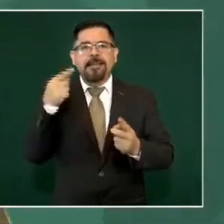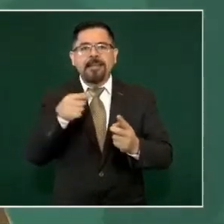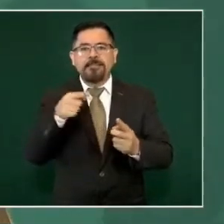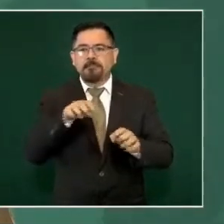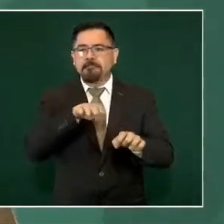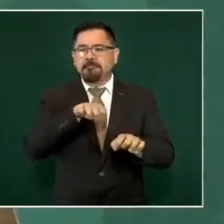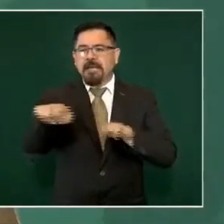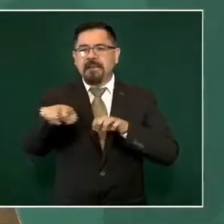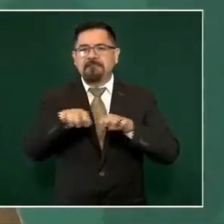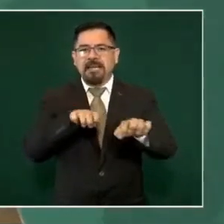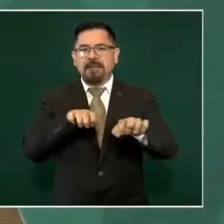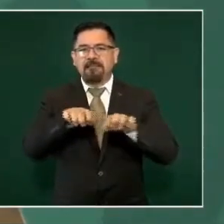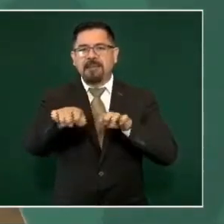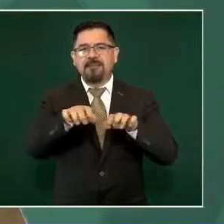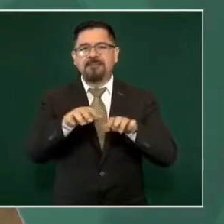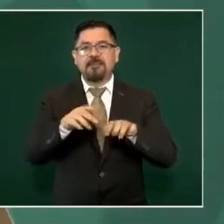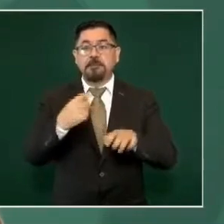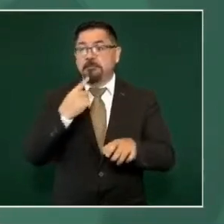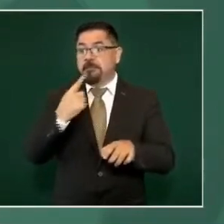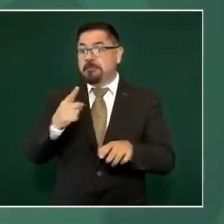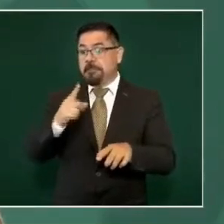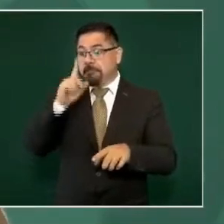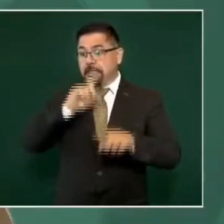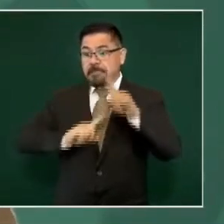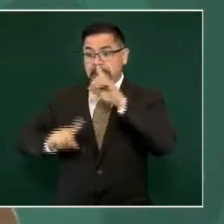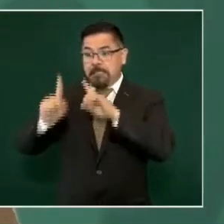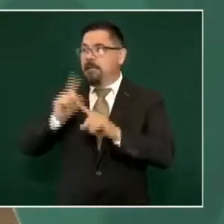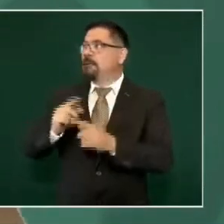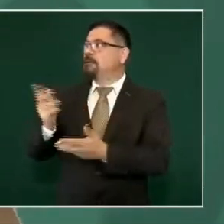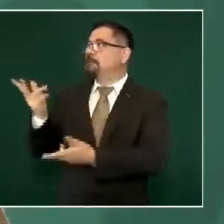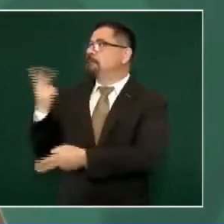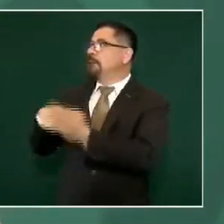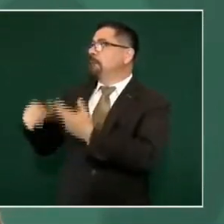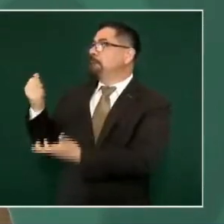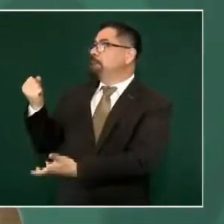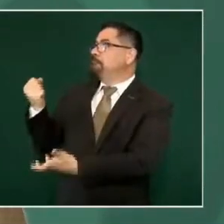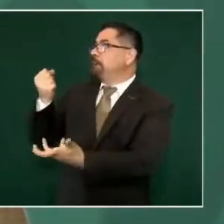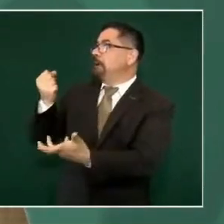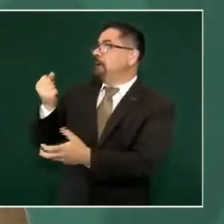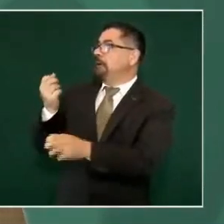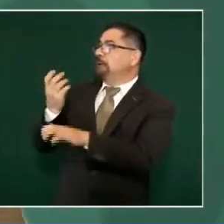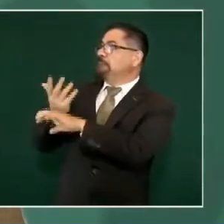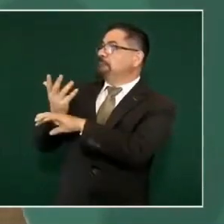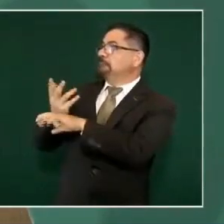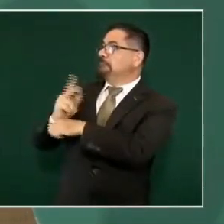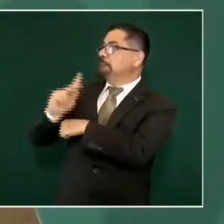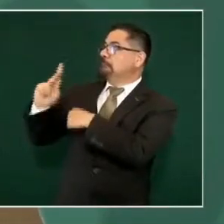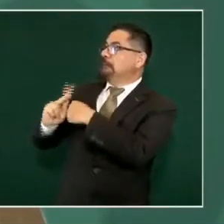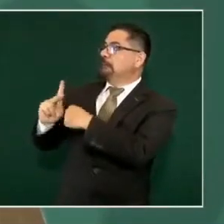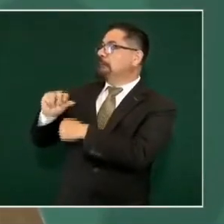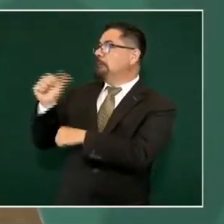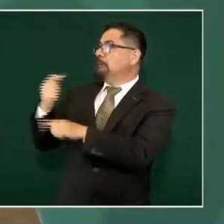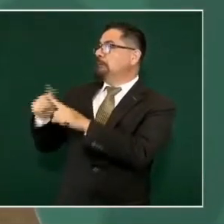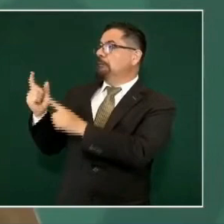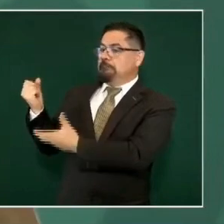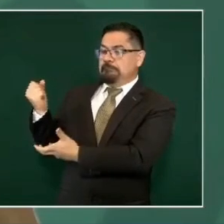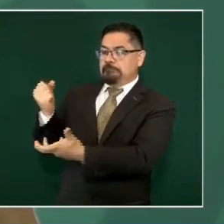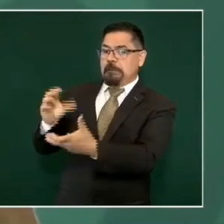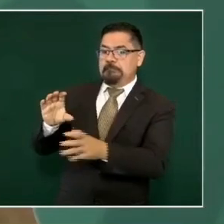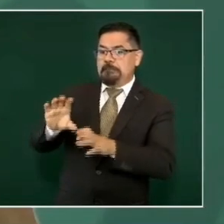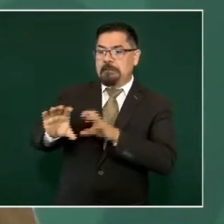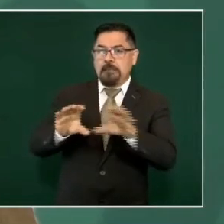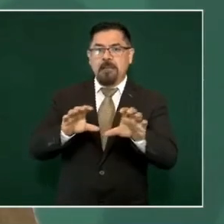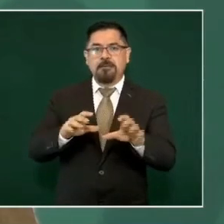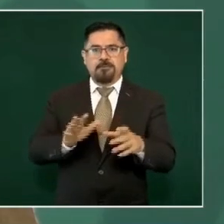inversión extranjera, iba a aumentar la producción, iba a bajar el precio de